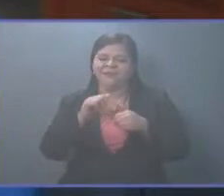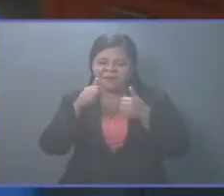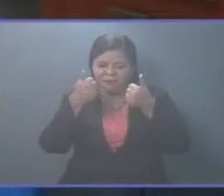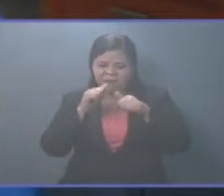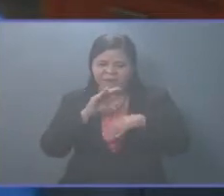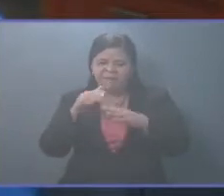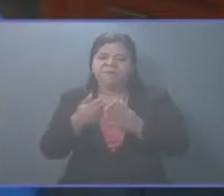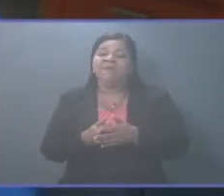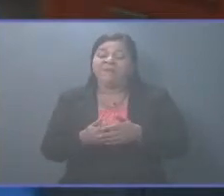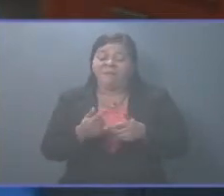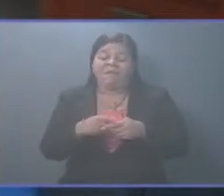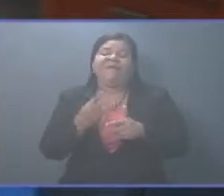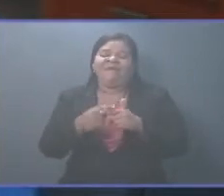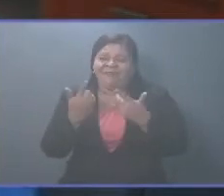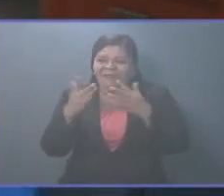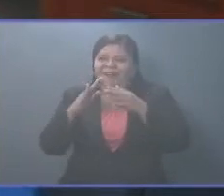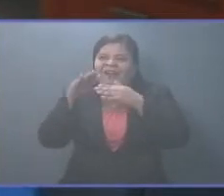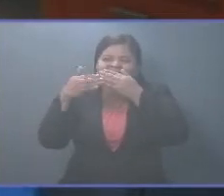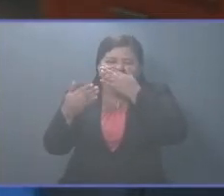debido a